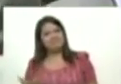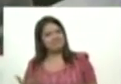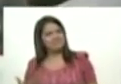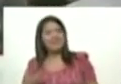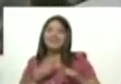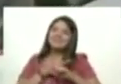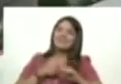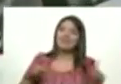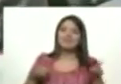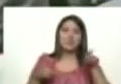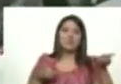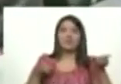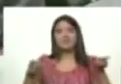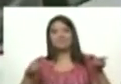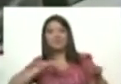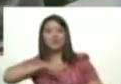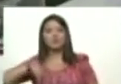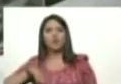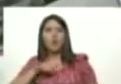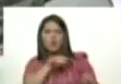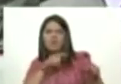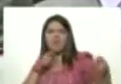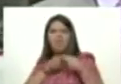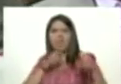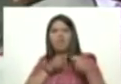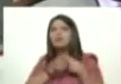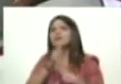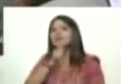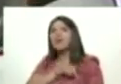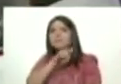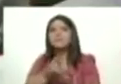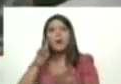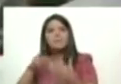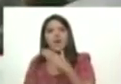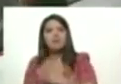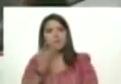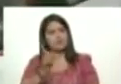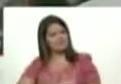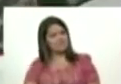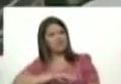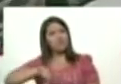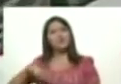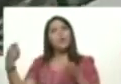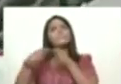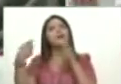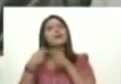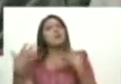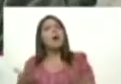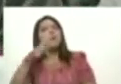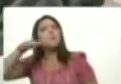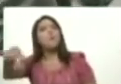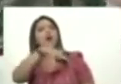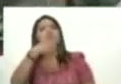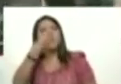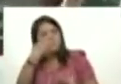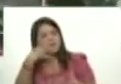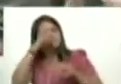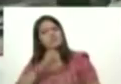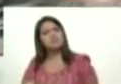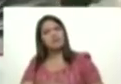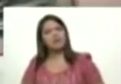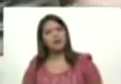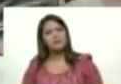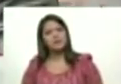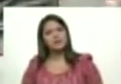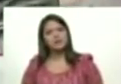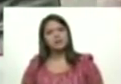entre ustedes y nosotros. Ustedes están peleando a ver quién llega a Miraflores. Nosotros estamos peleando para que el pueblo viva con dignidad. Y si